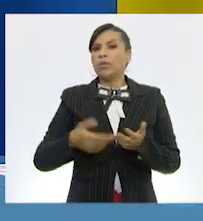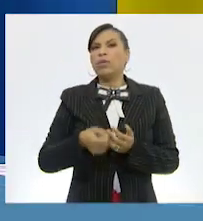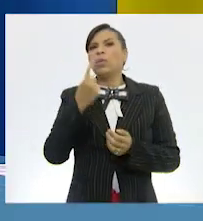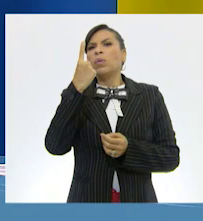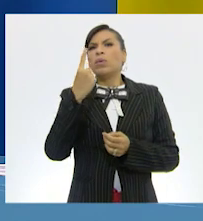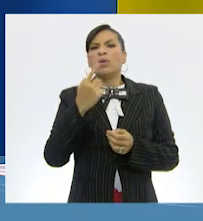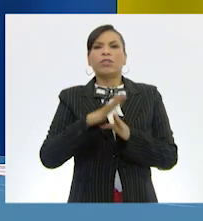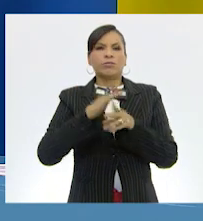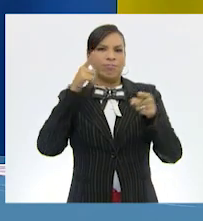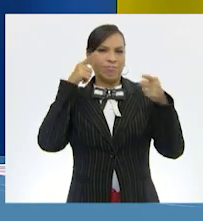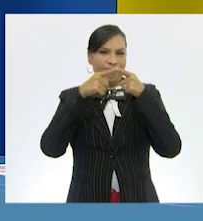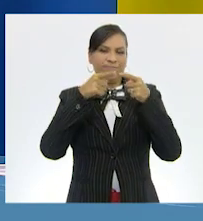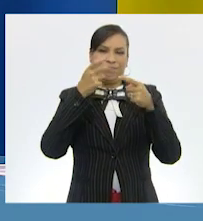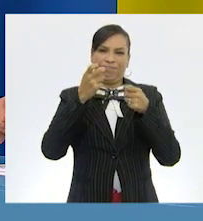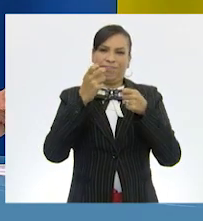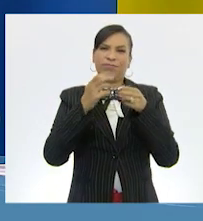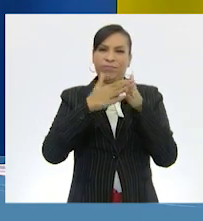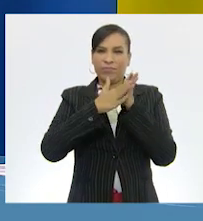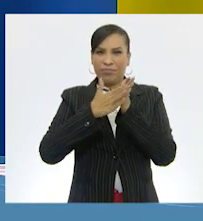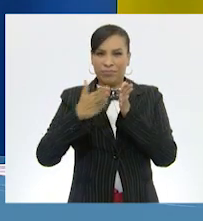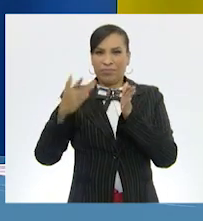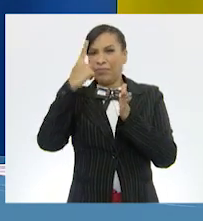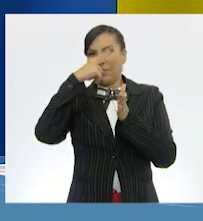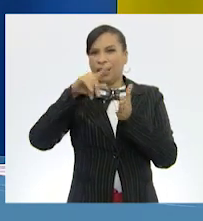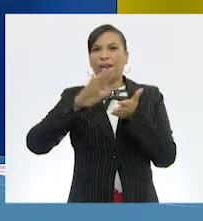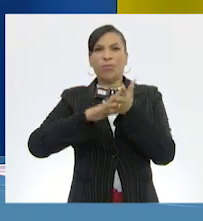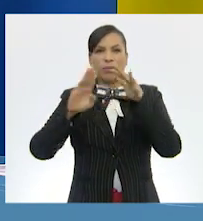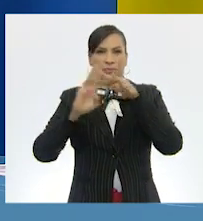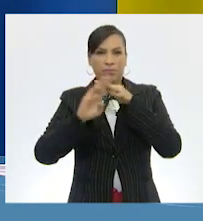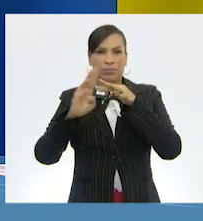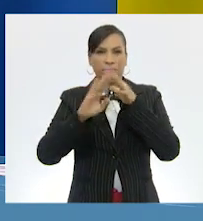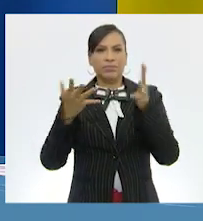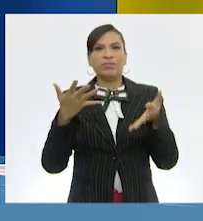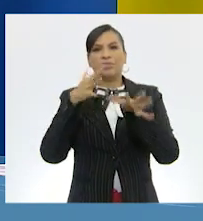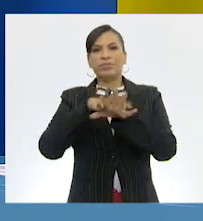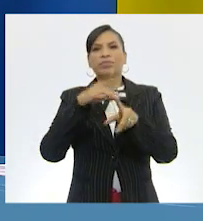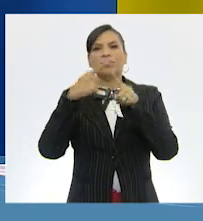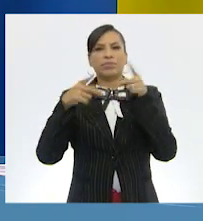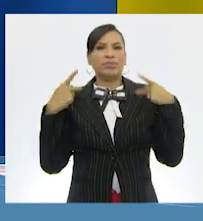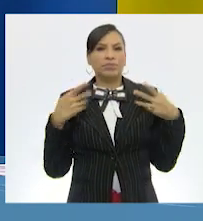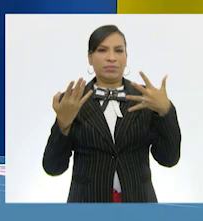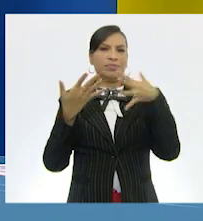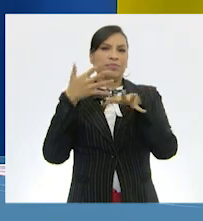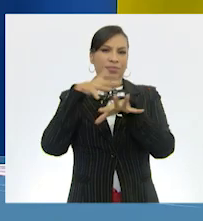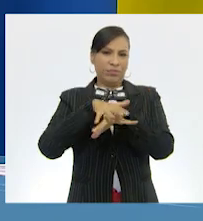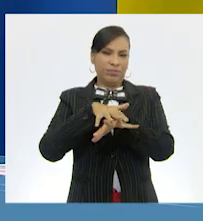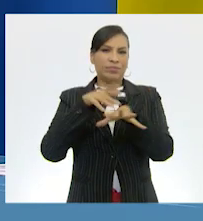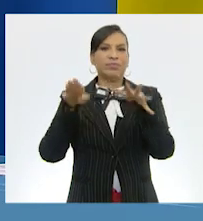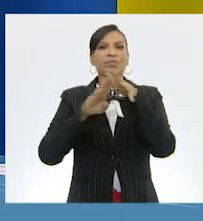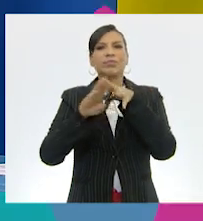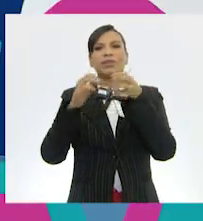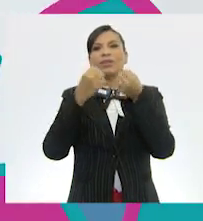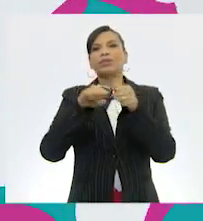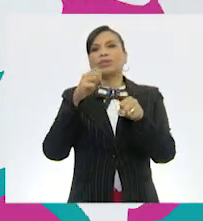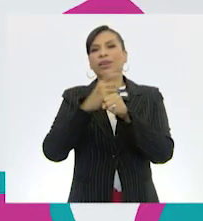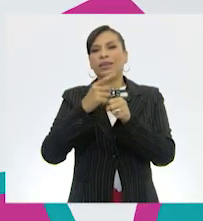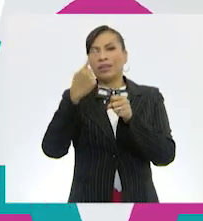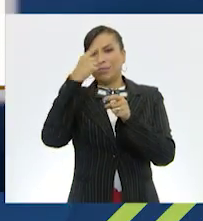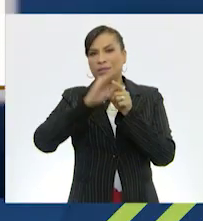los grandes retos en estos procesos de migración es la integración de los migrantes a la sociedad de